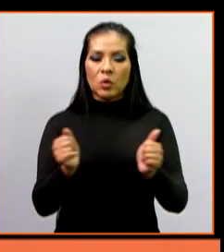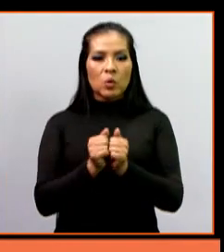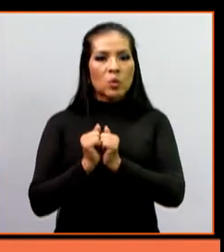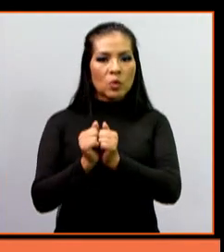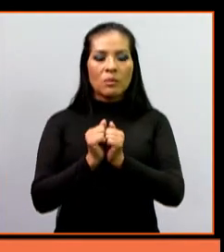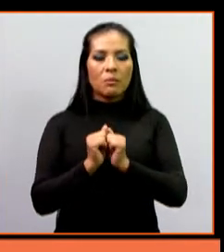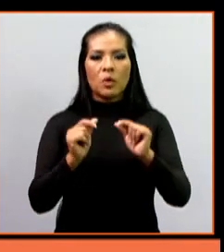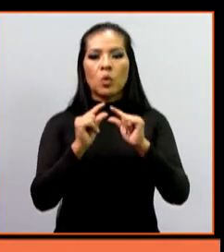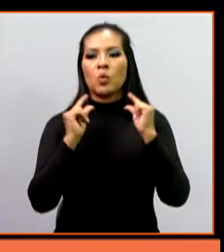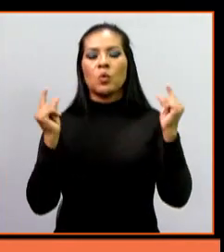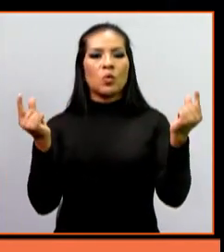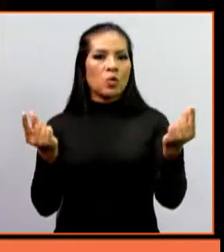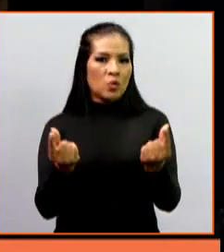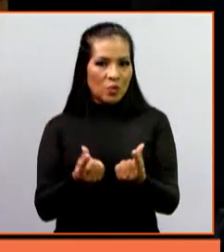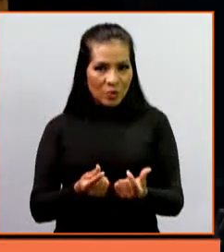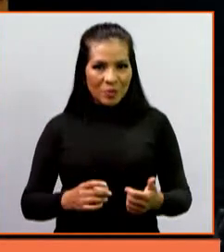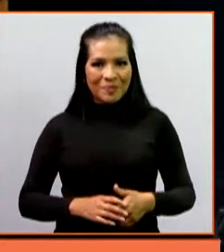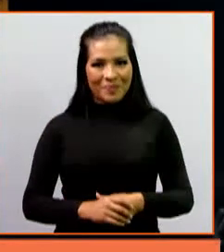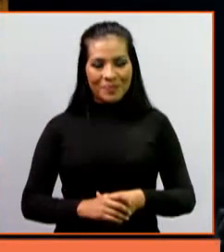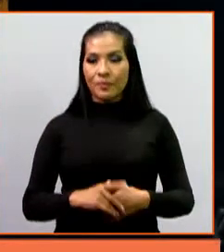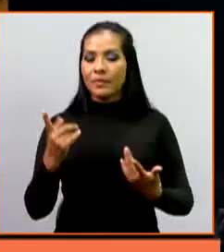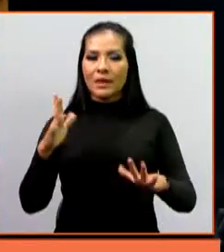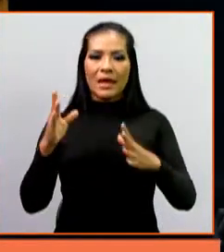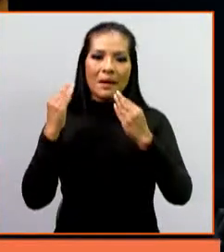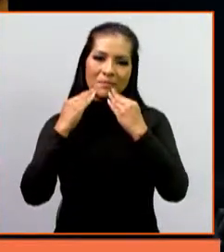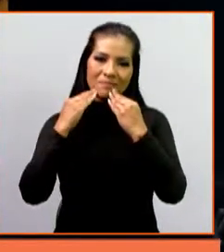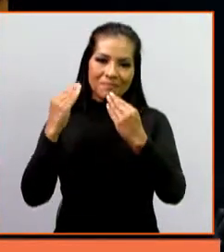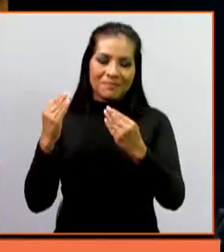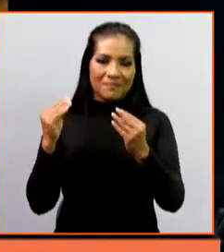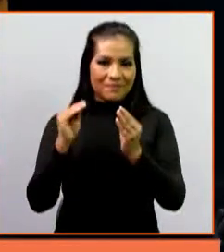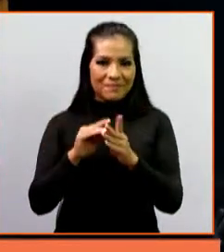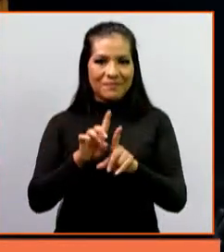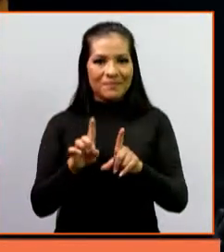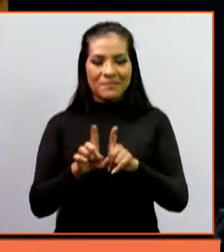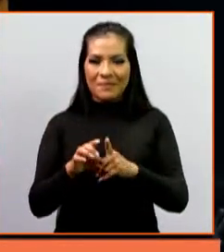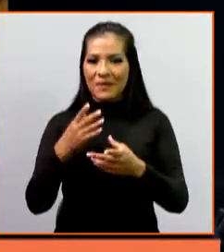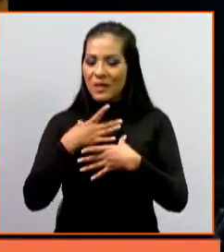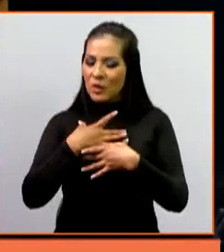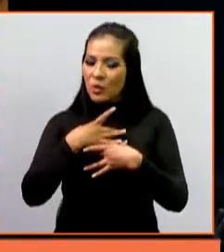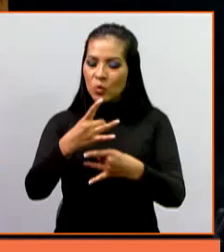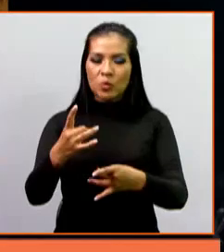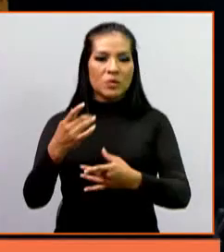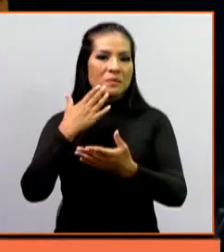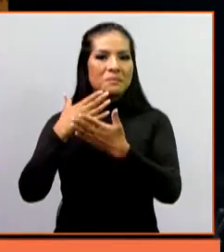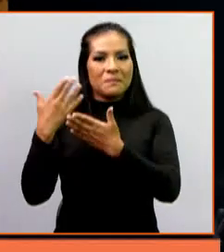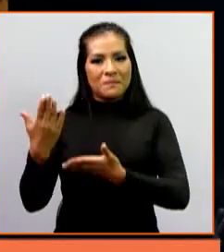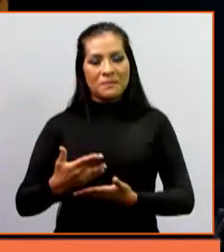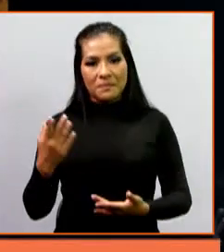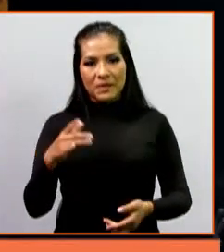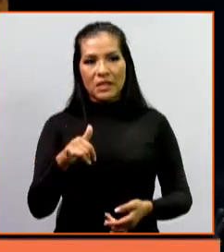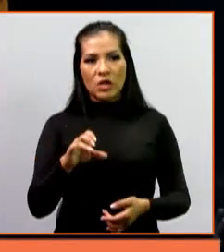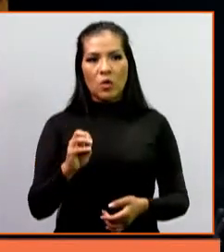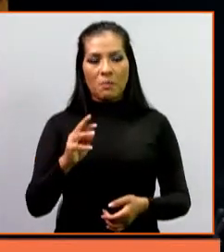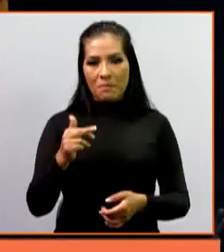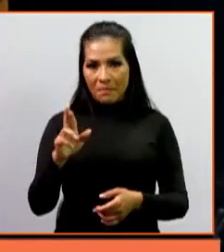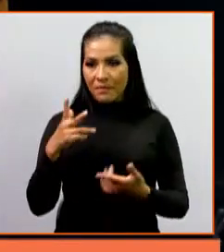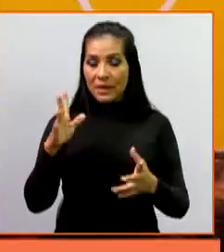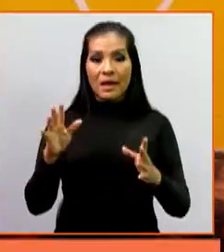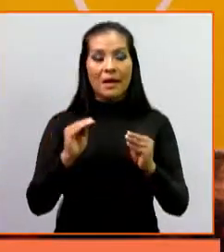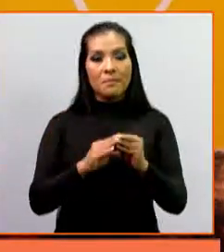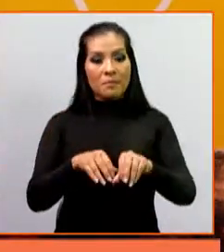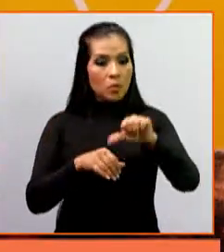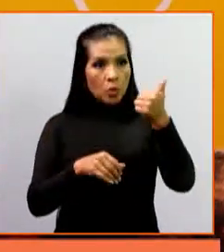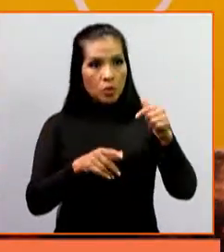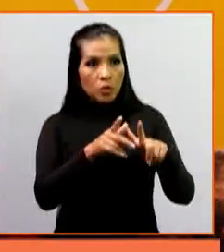caso, Guiomar, qué gusto tenerte en nuestro programa. También hemos podido compartir en otros espacios,